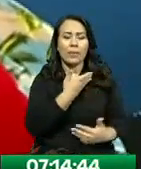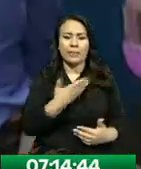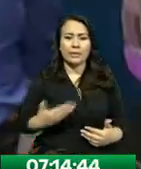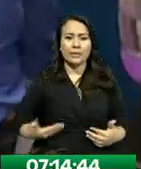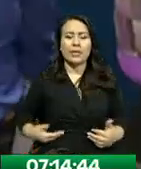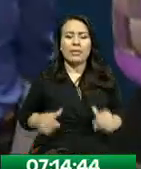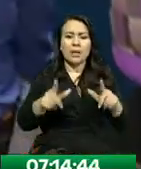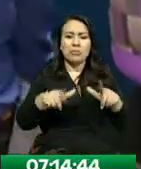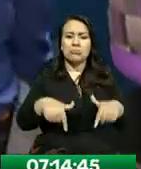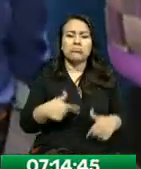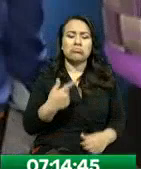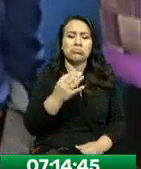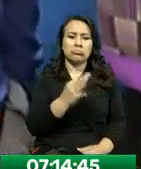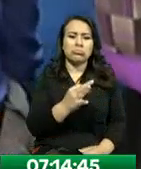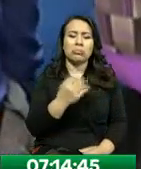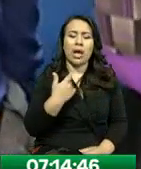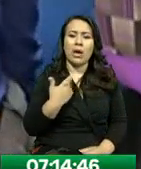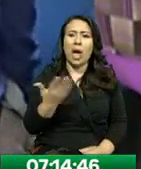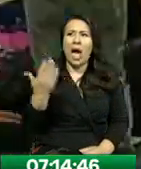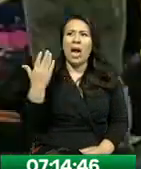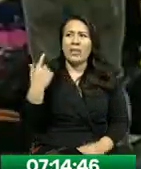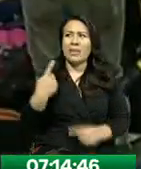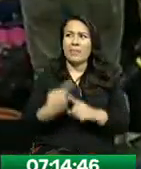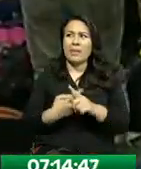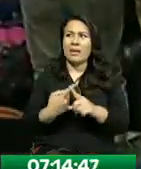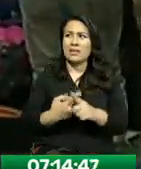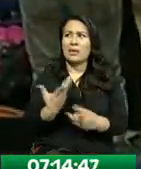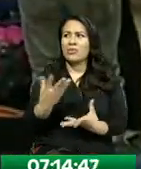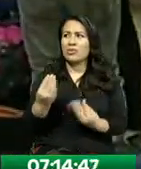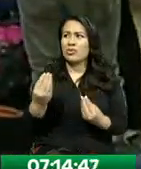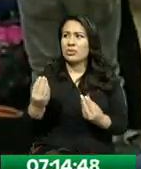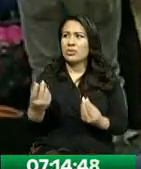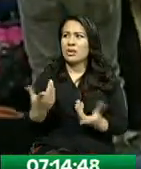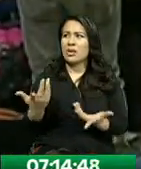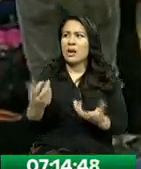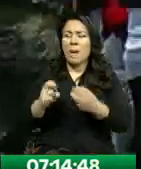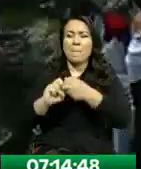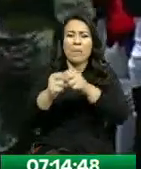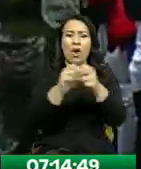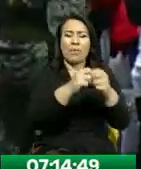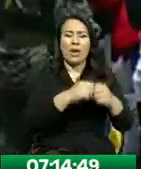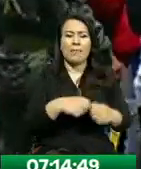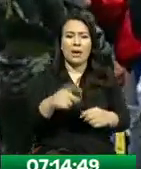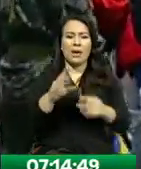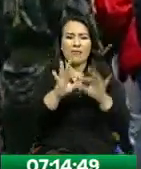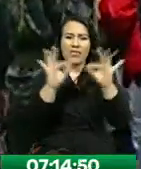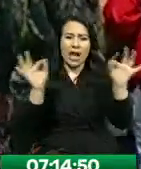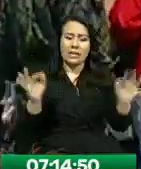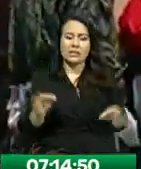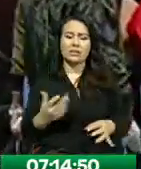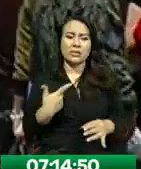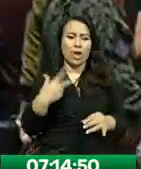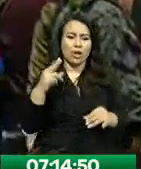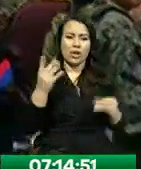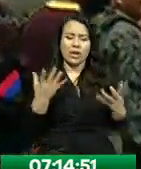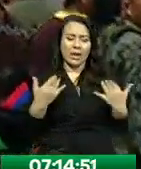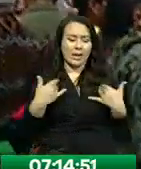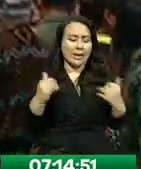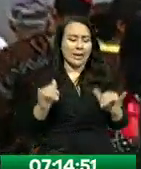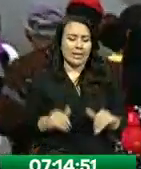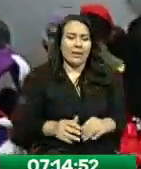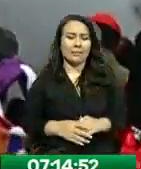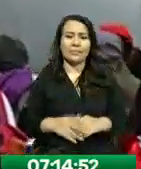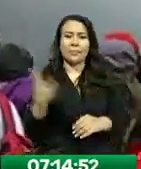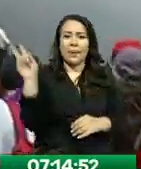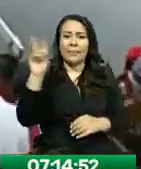fácil. Había llegado no hace muchos meses, pero ante la creciente diáspora, la consigna ya no tuvo el mismo horizonte.